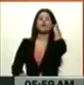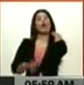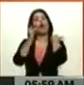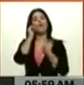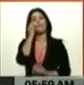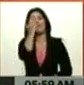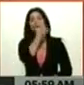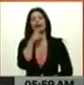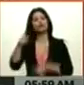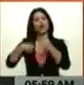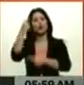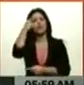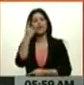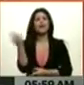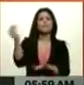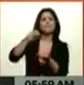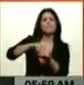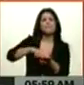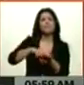pues.